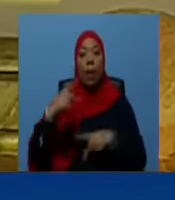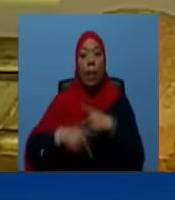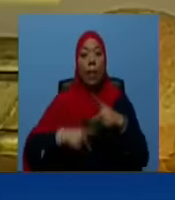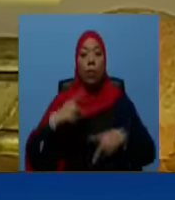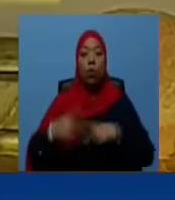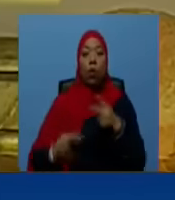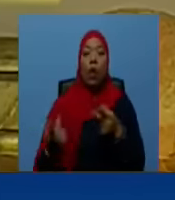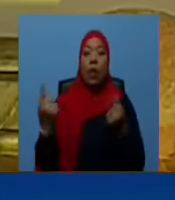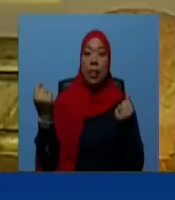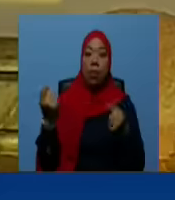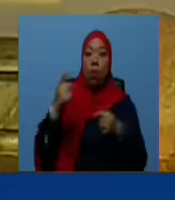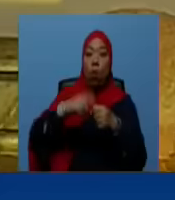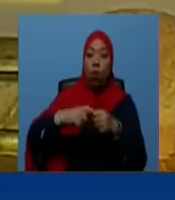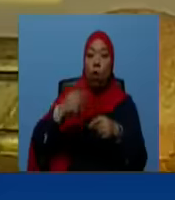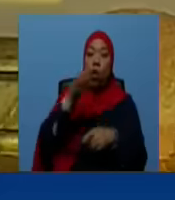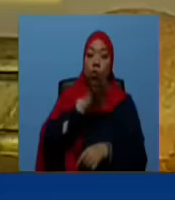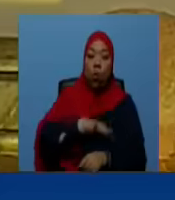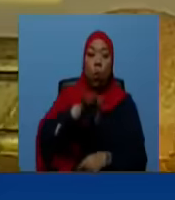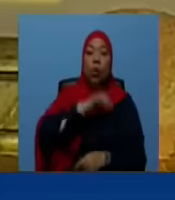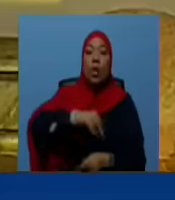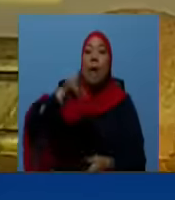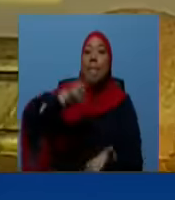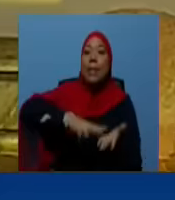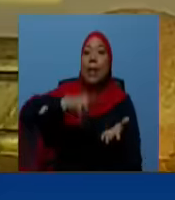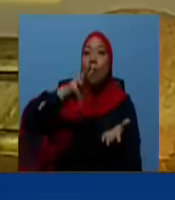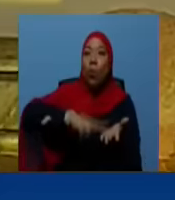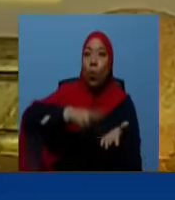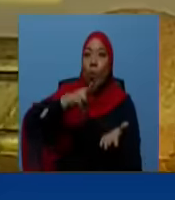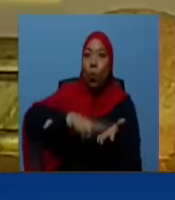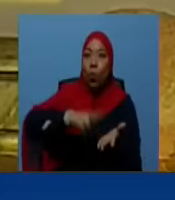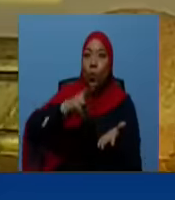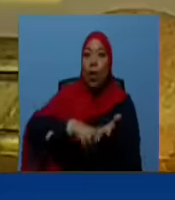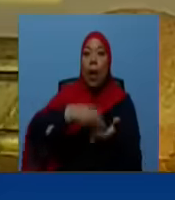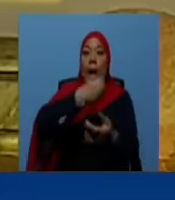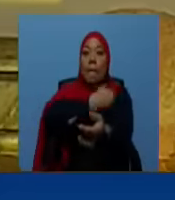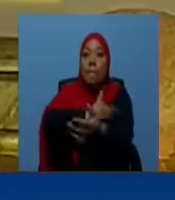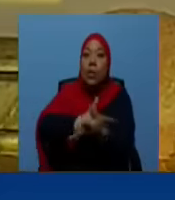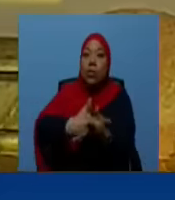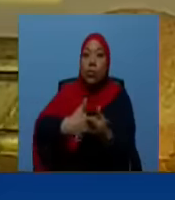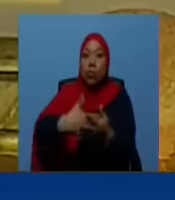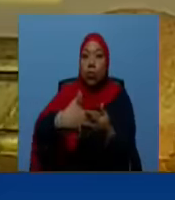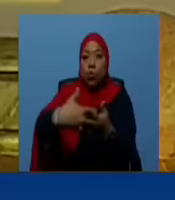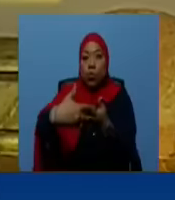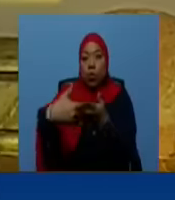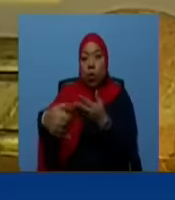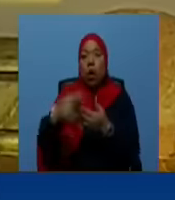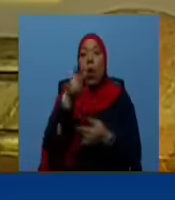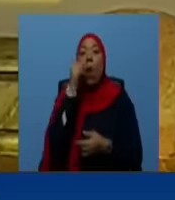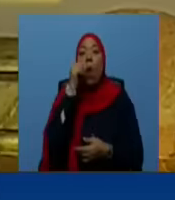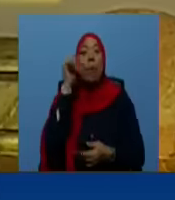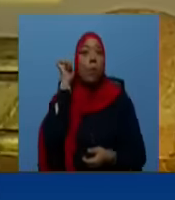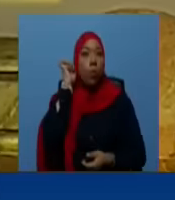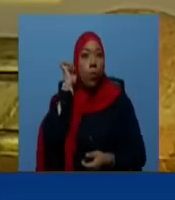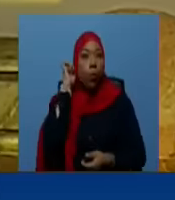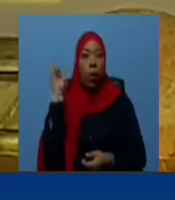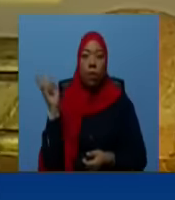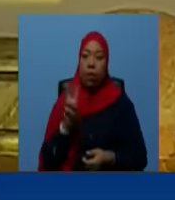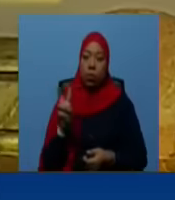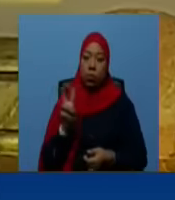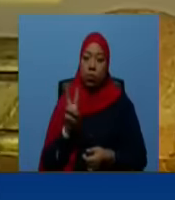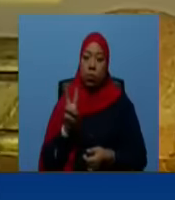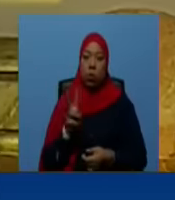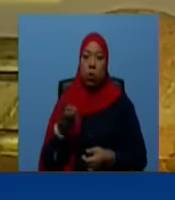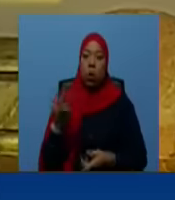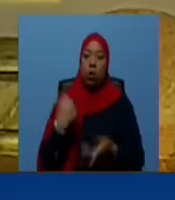de ingresos y de protección social que hace que millones de hombres y mujeres de este país